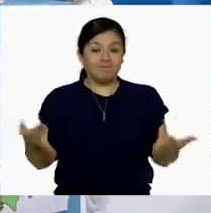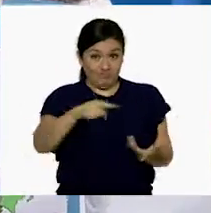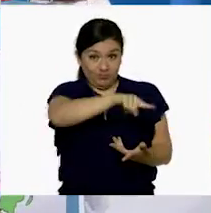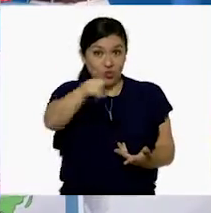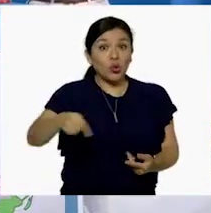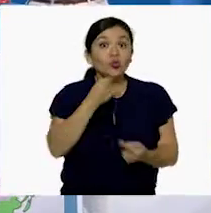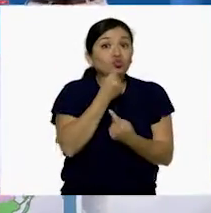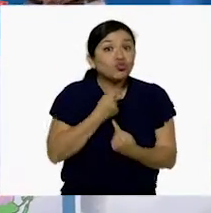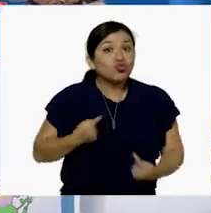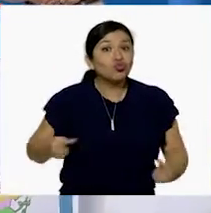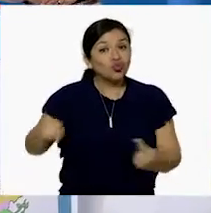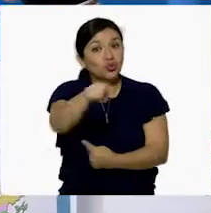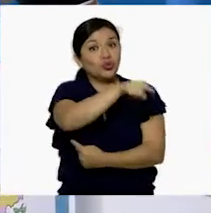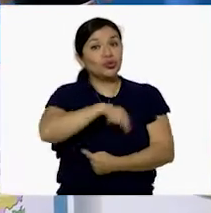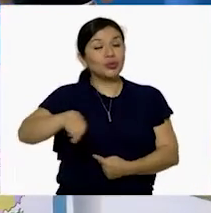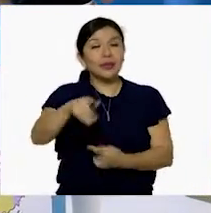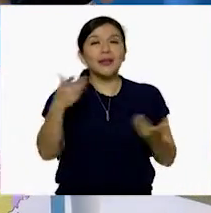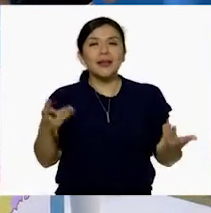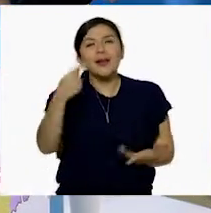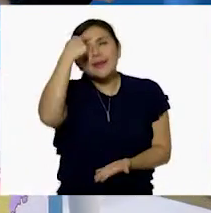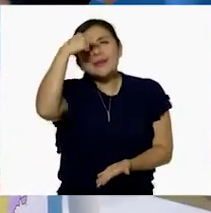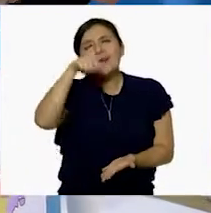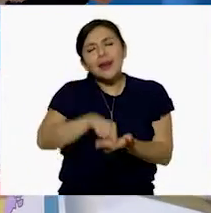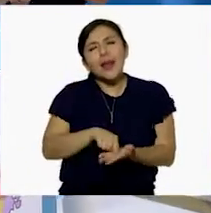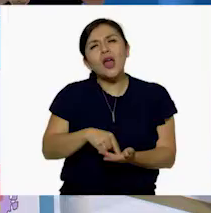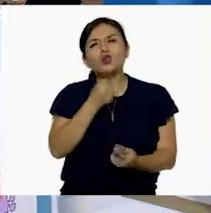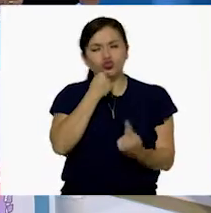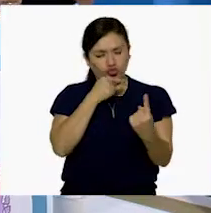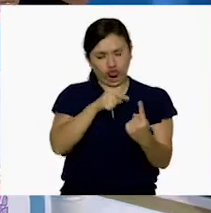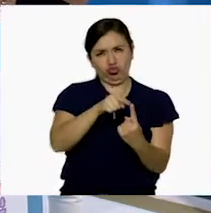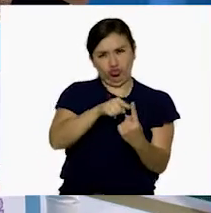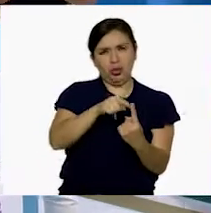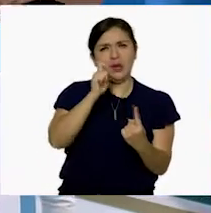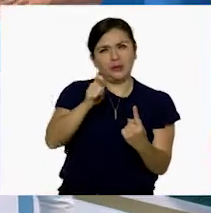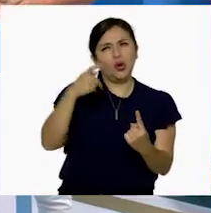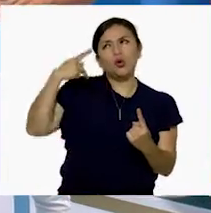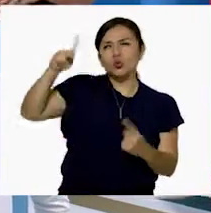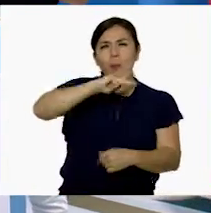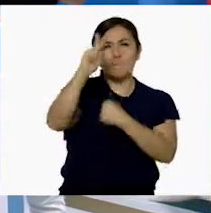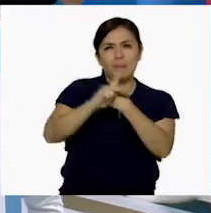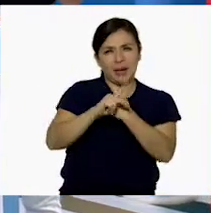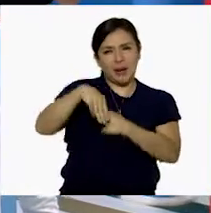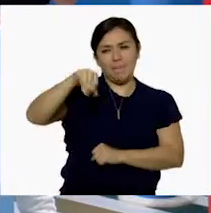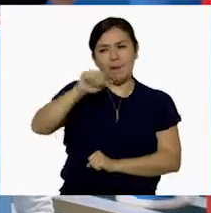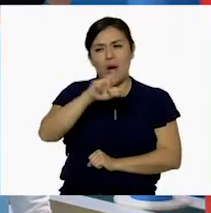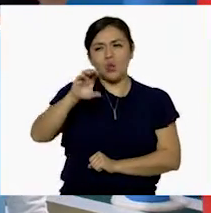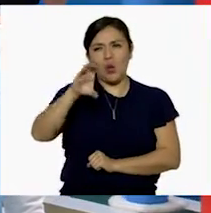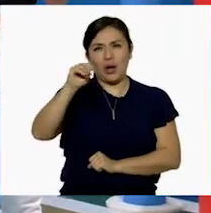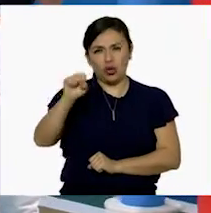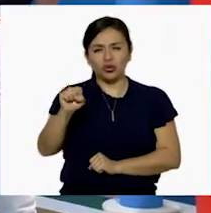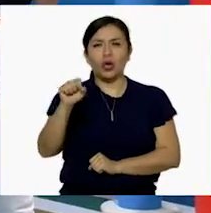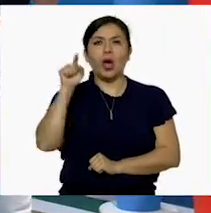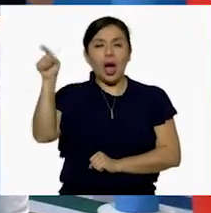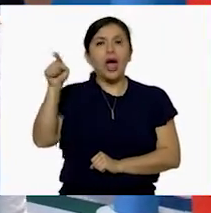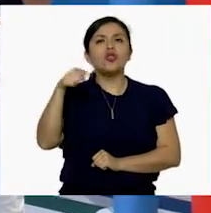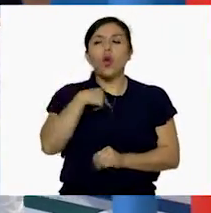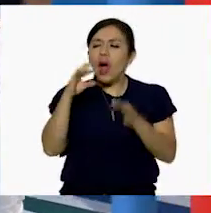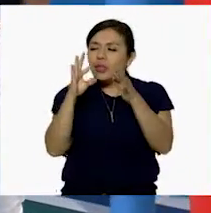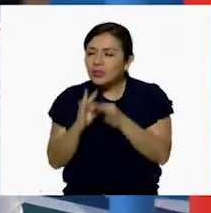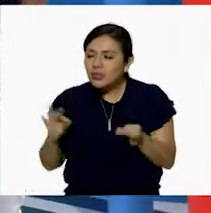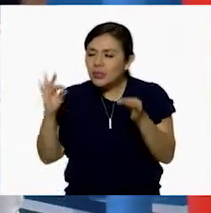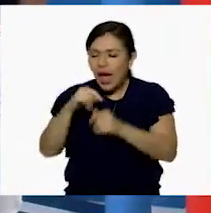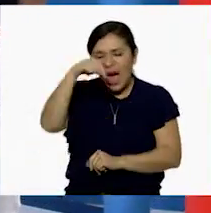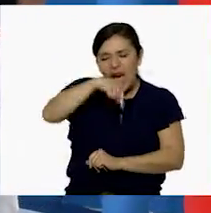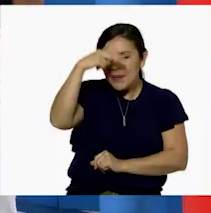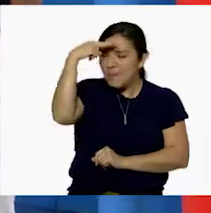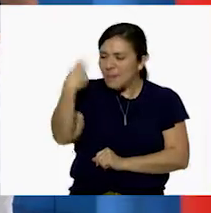y niños, ¿qué creen que opinaría una niña o un niño de Marrakech si alguien le explicara cómo solemos comprar pan